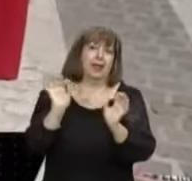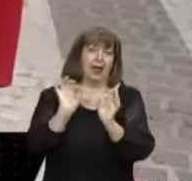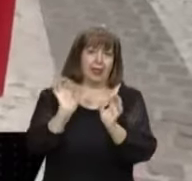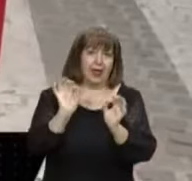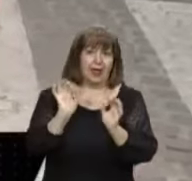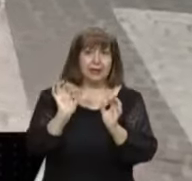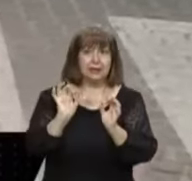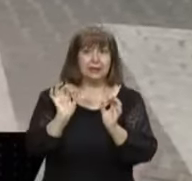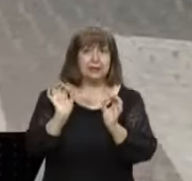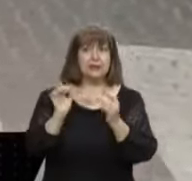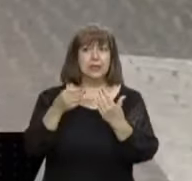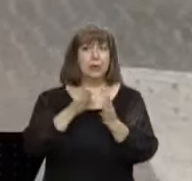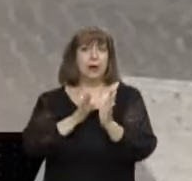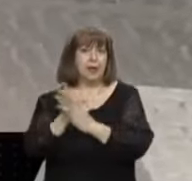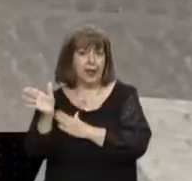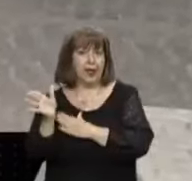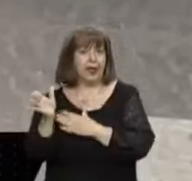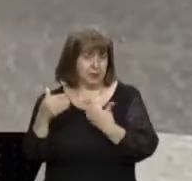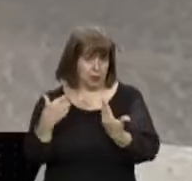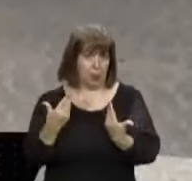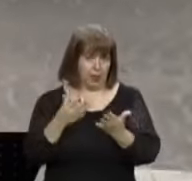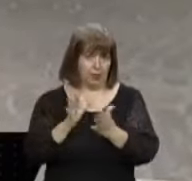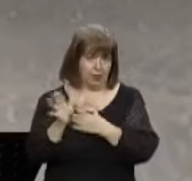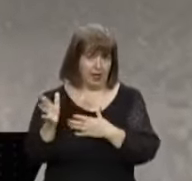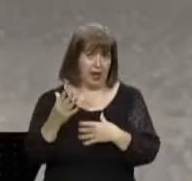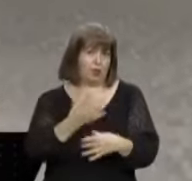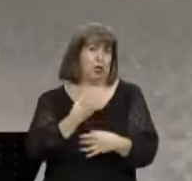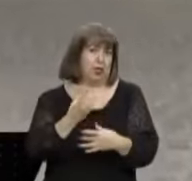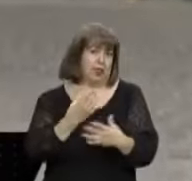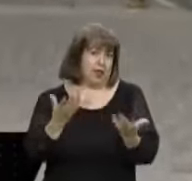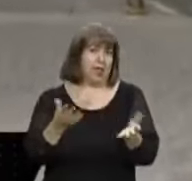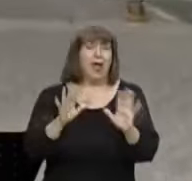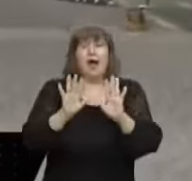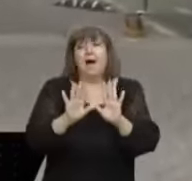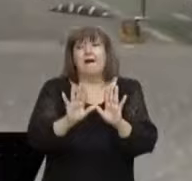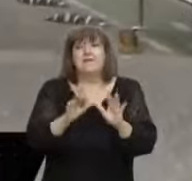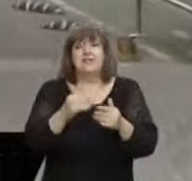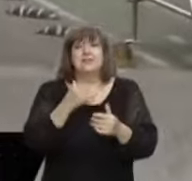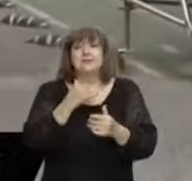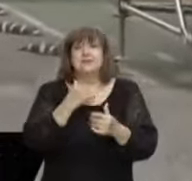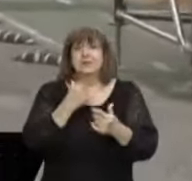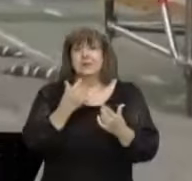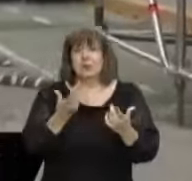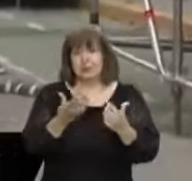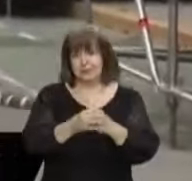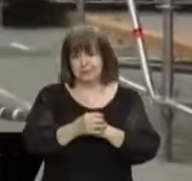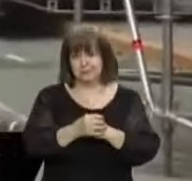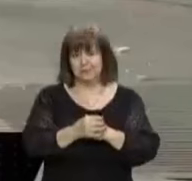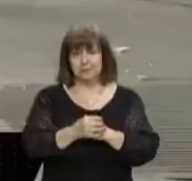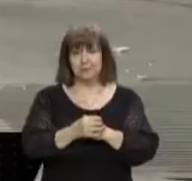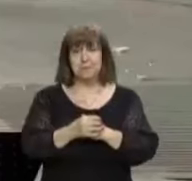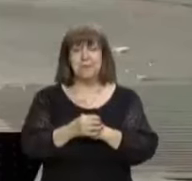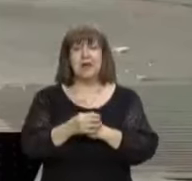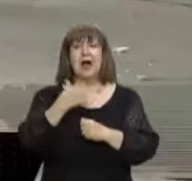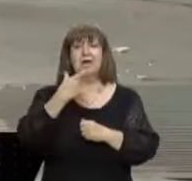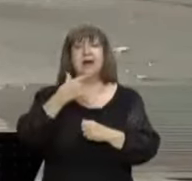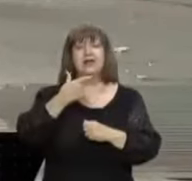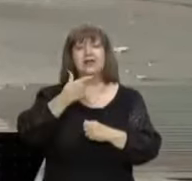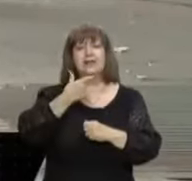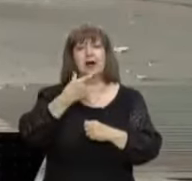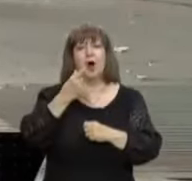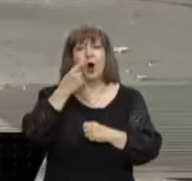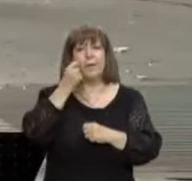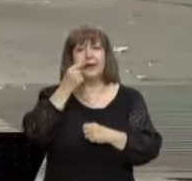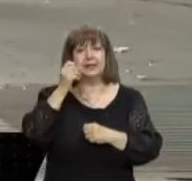había manera antes de evitar la confrontación. Vamos a ver qué sucede este año. Ahí acaba de hablar Sedano. Vamos a ver si esto